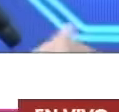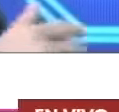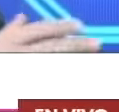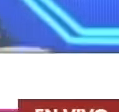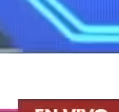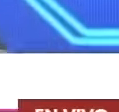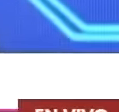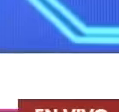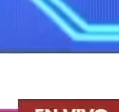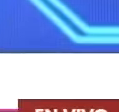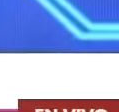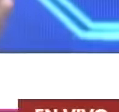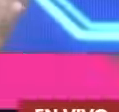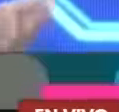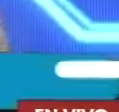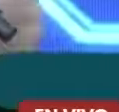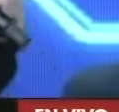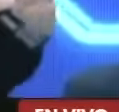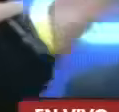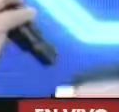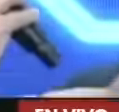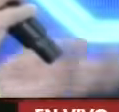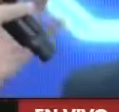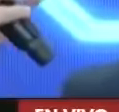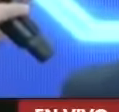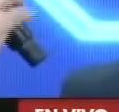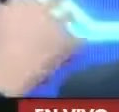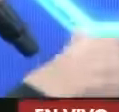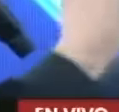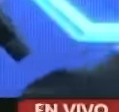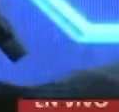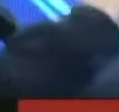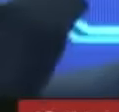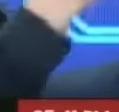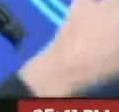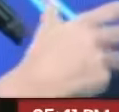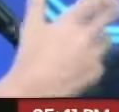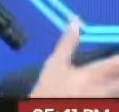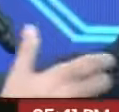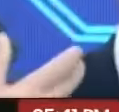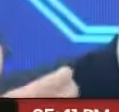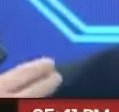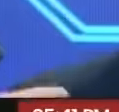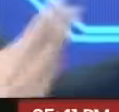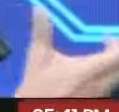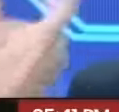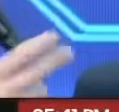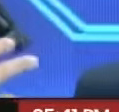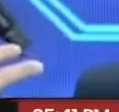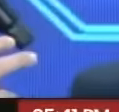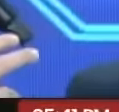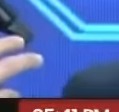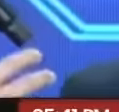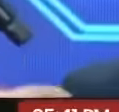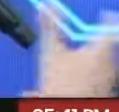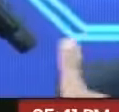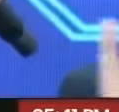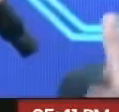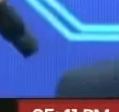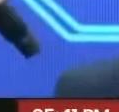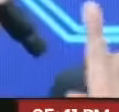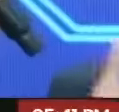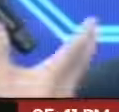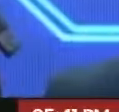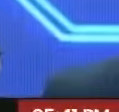como algo inofensivo. Es decir, y ciertamente las redes y todo el ciberespacio tienen muchas cosas positivas.